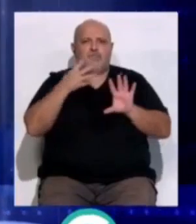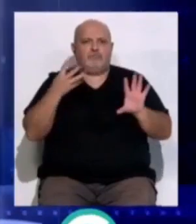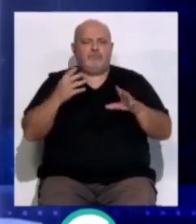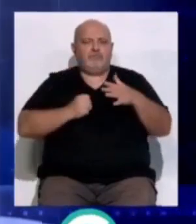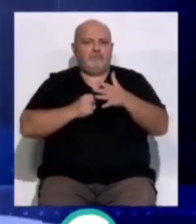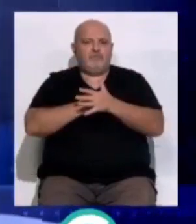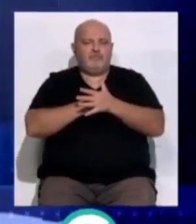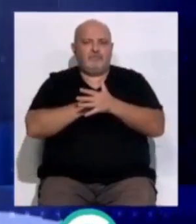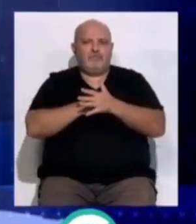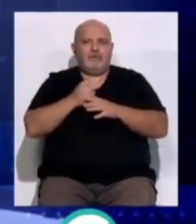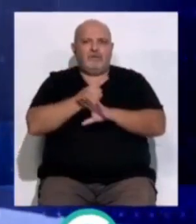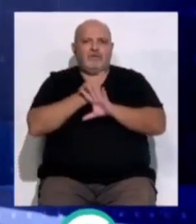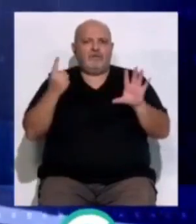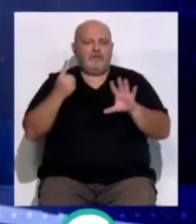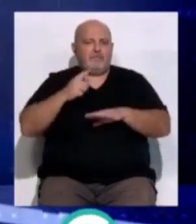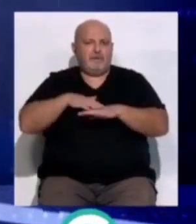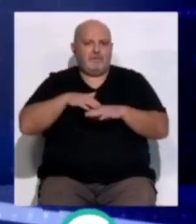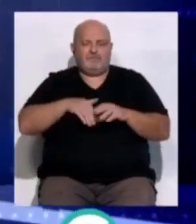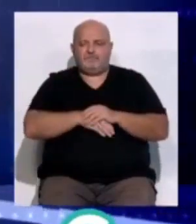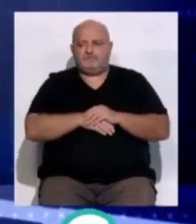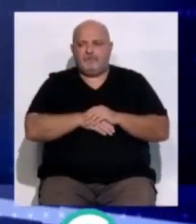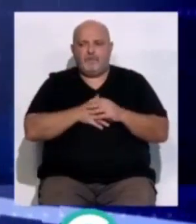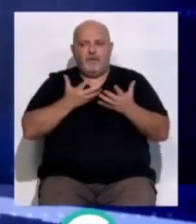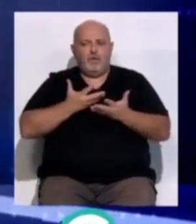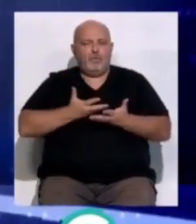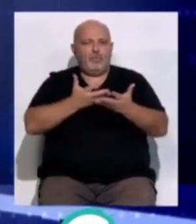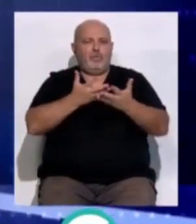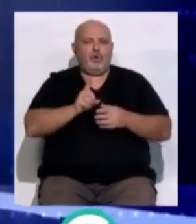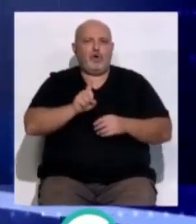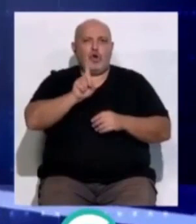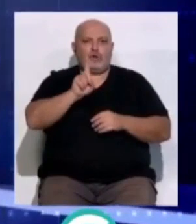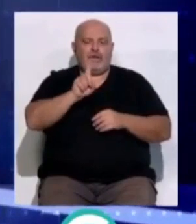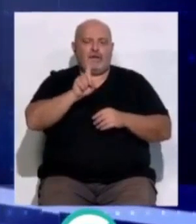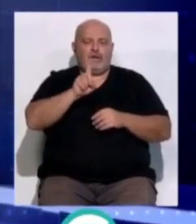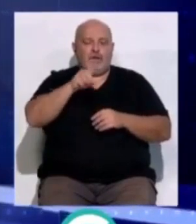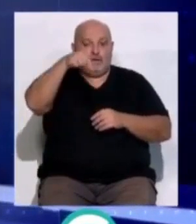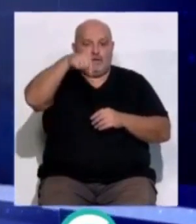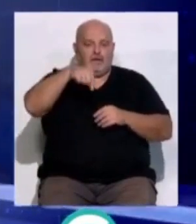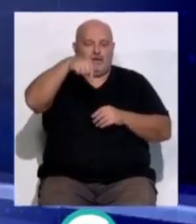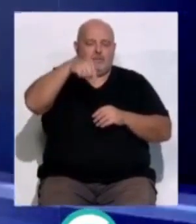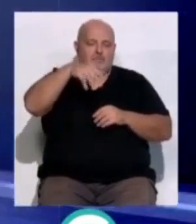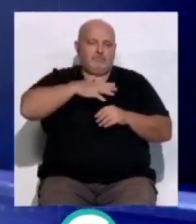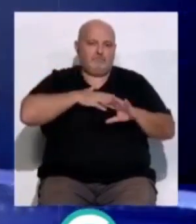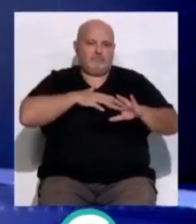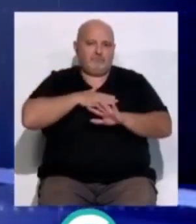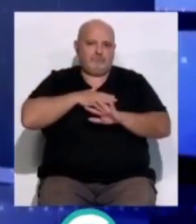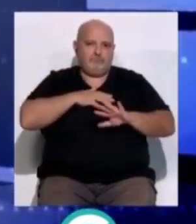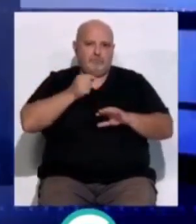de máxima y los 16 grados de mínima. Los vientos serán del norte, rolando a este en el